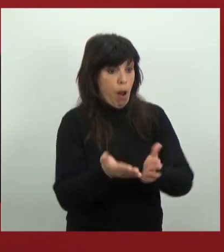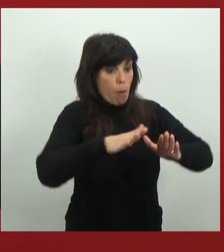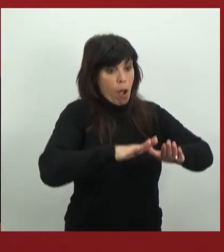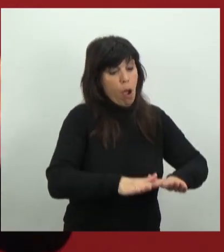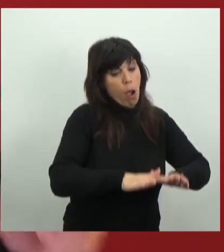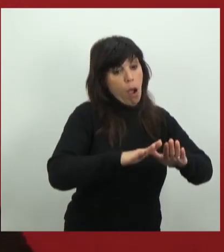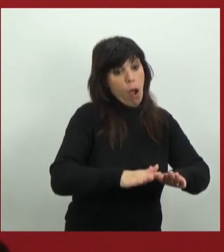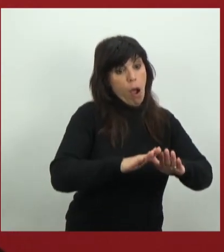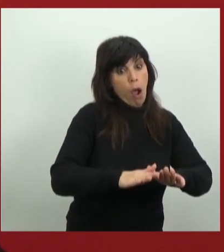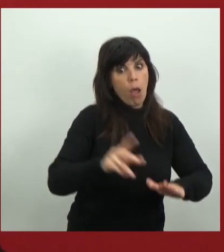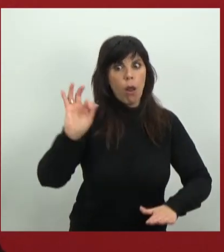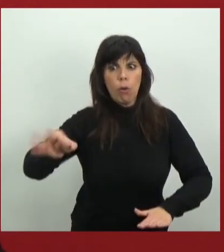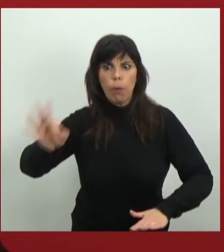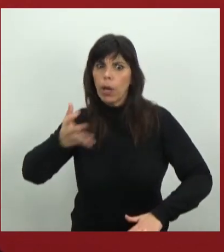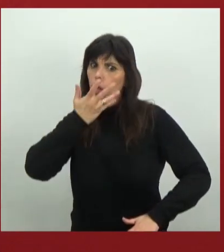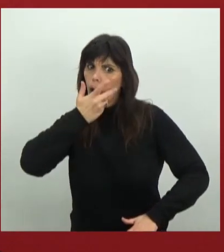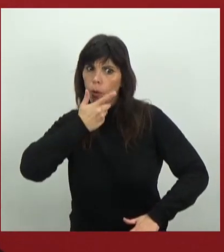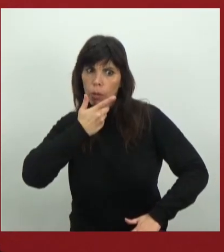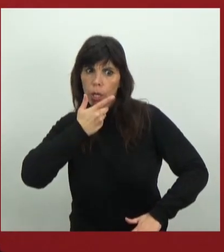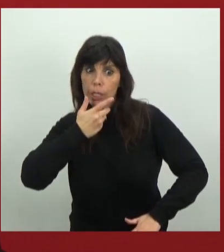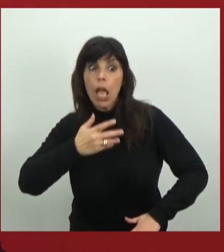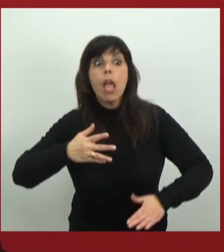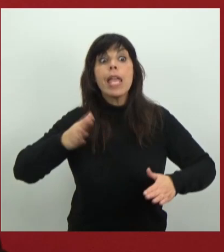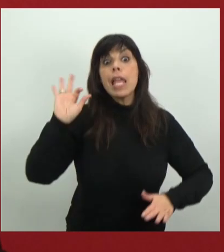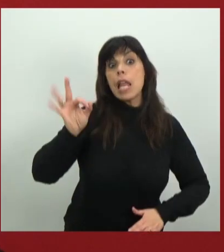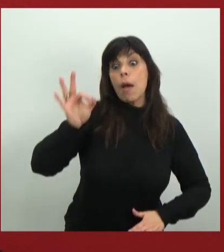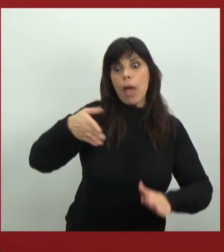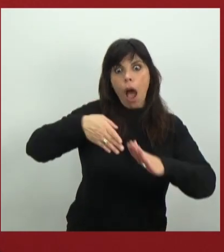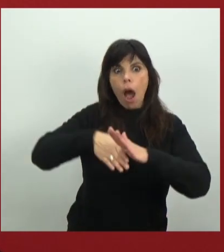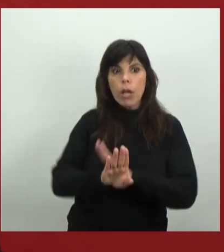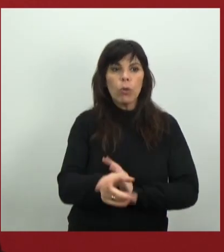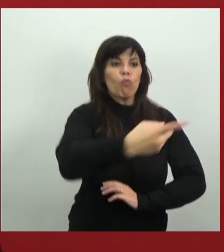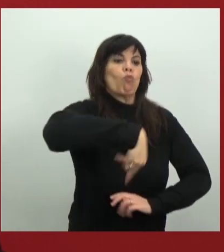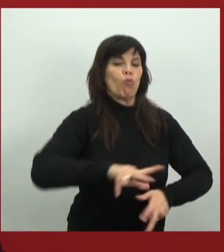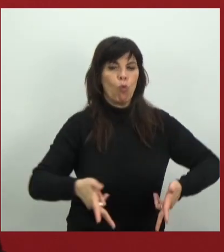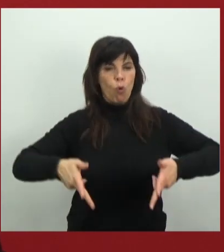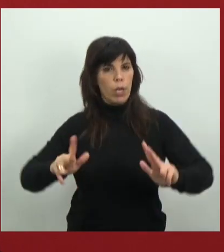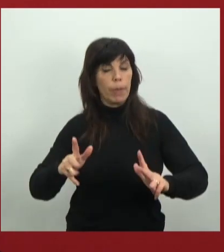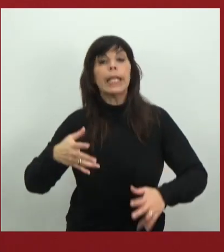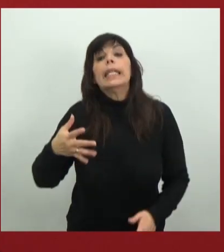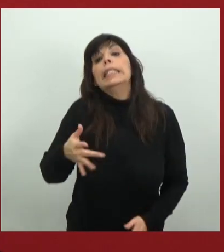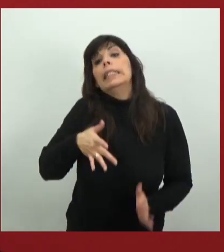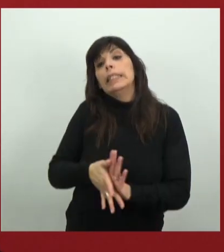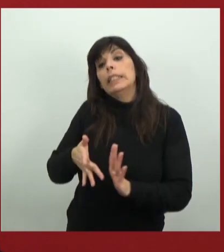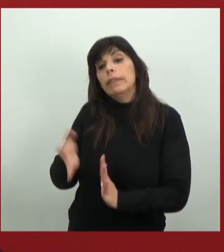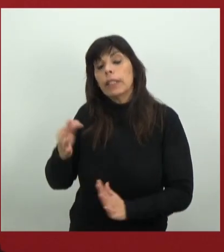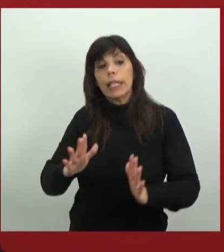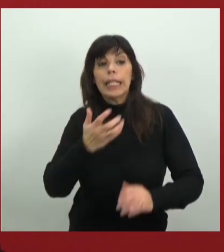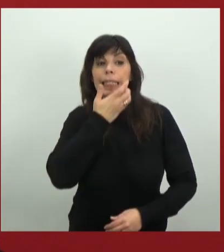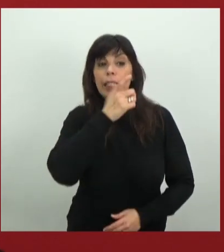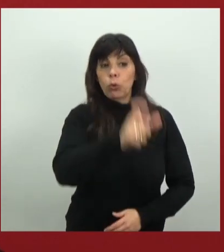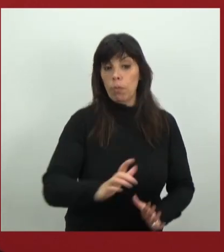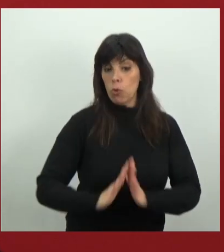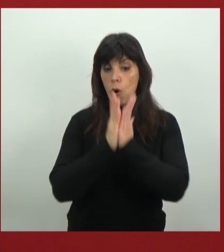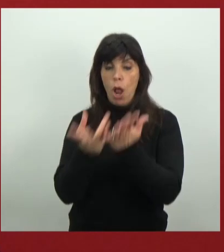hará libre. ¿Qué significa? Que una persona, cuando lee la Biblia,